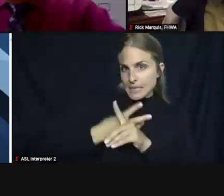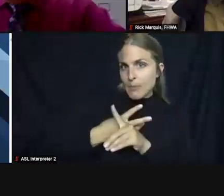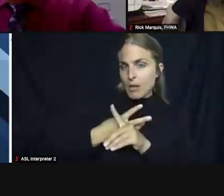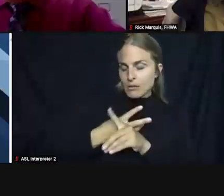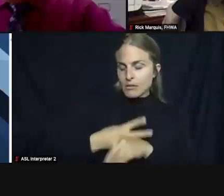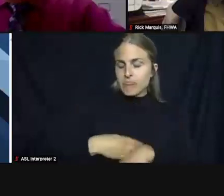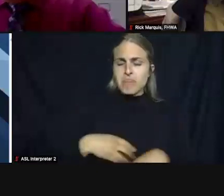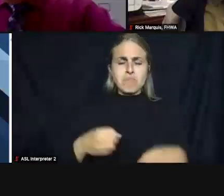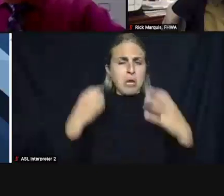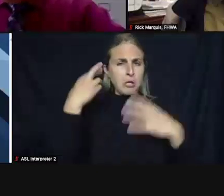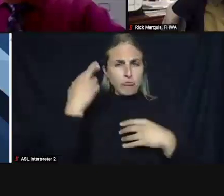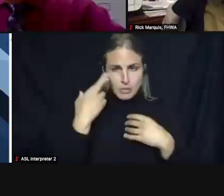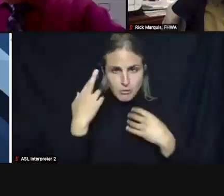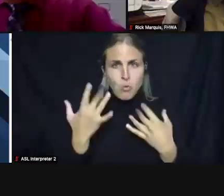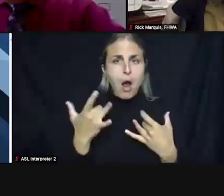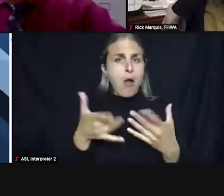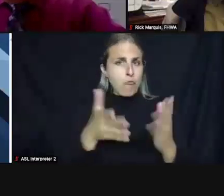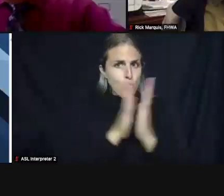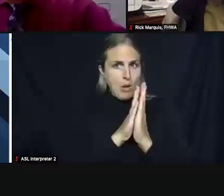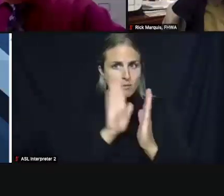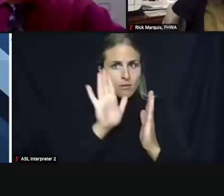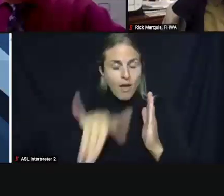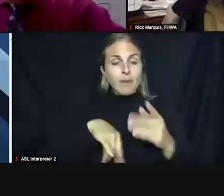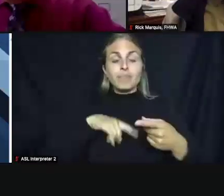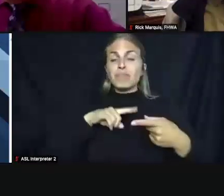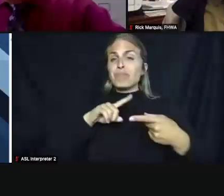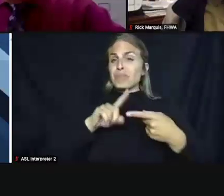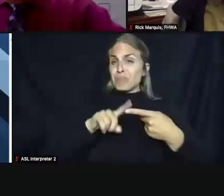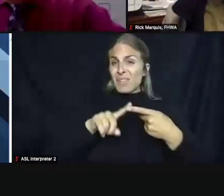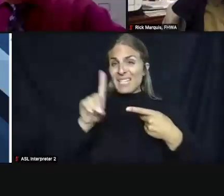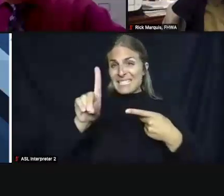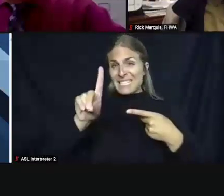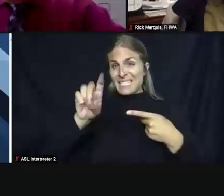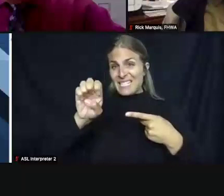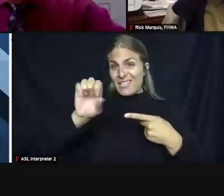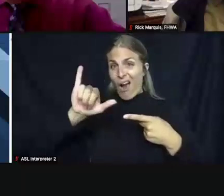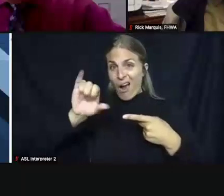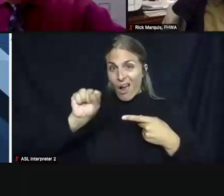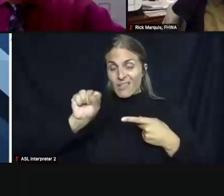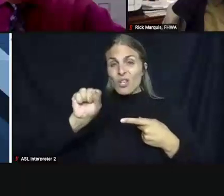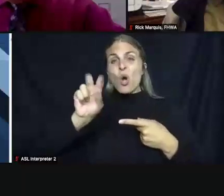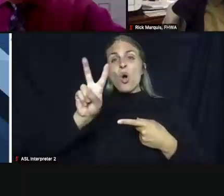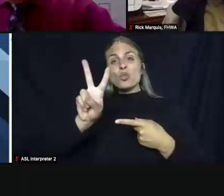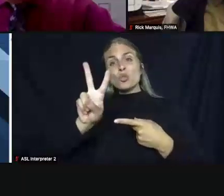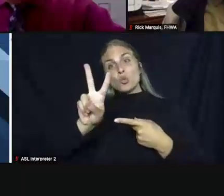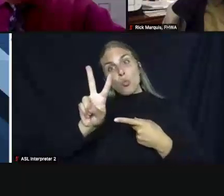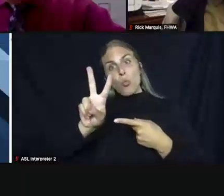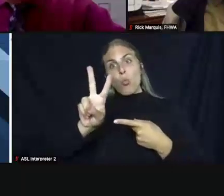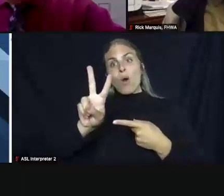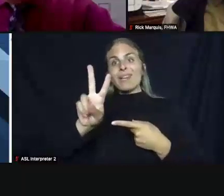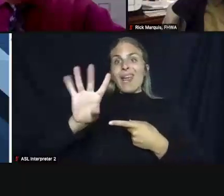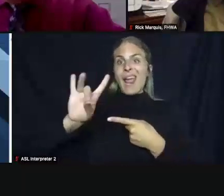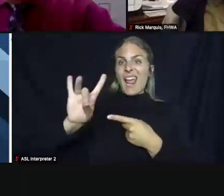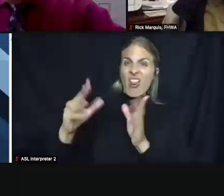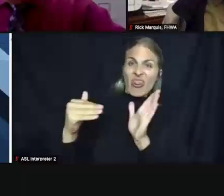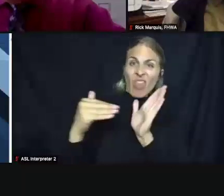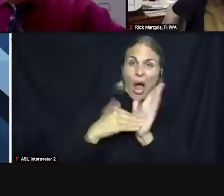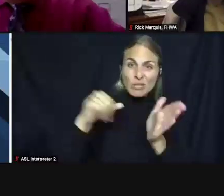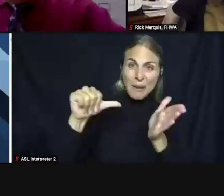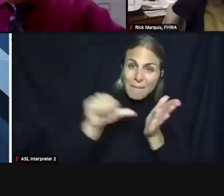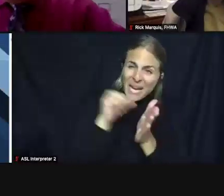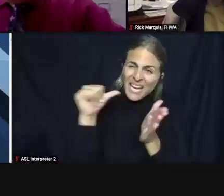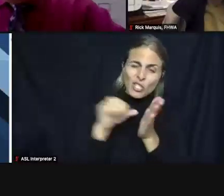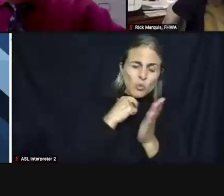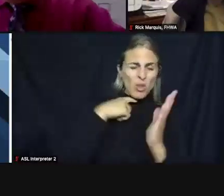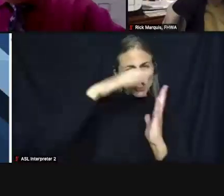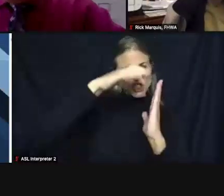el periodo de comentarios durante un espacio de 6 meses. Primero, el DEIS